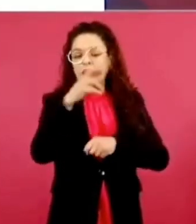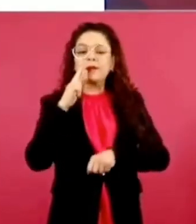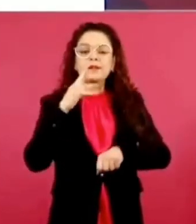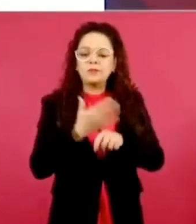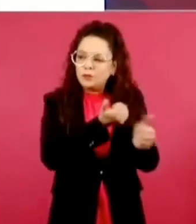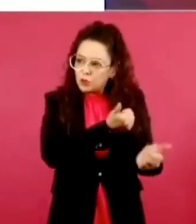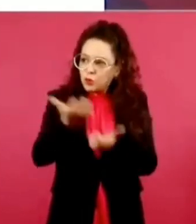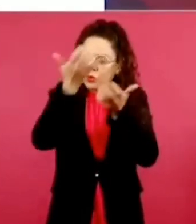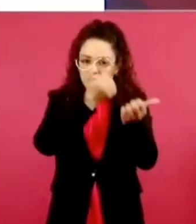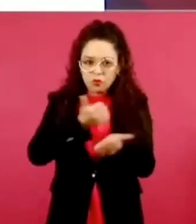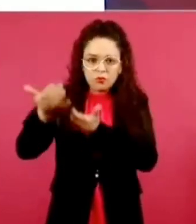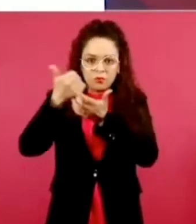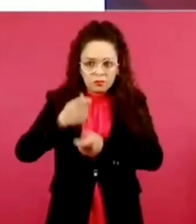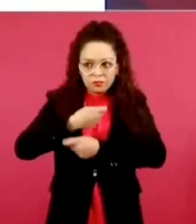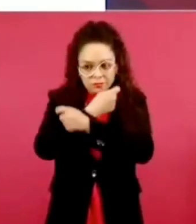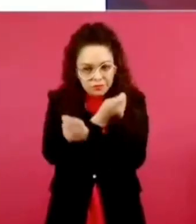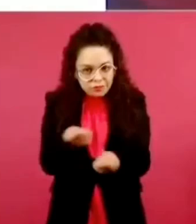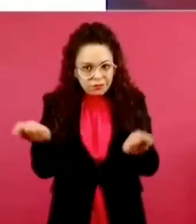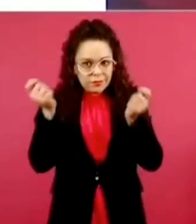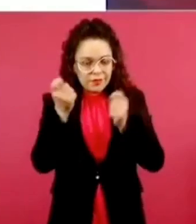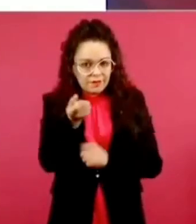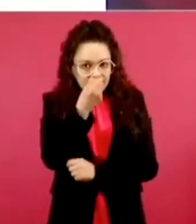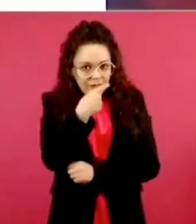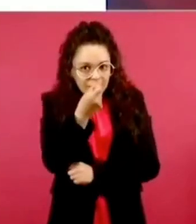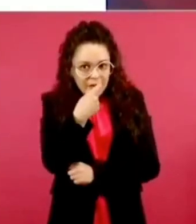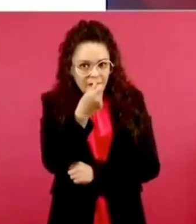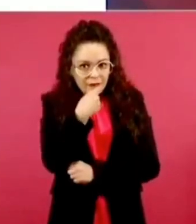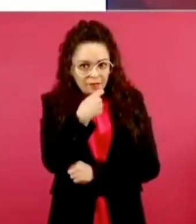mucho en eso. Lo mismo